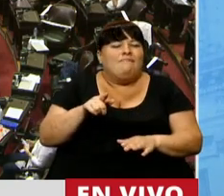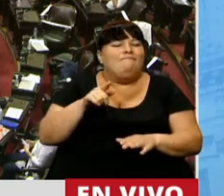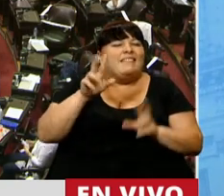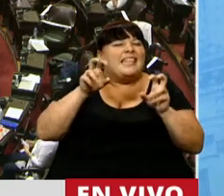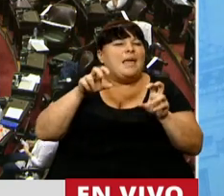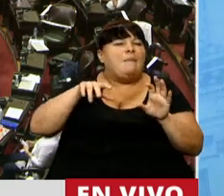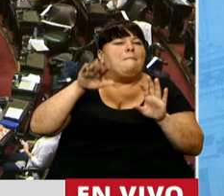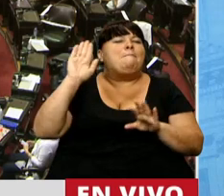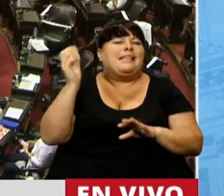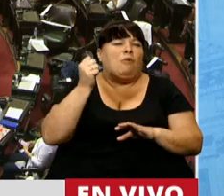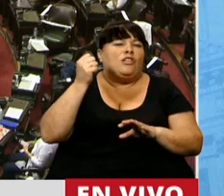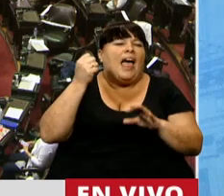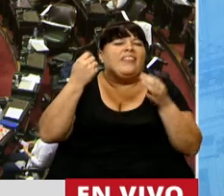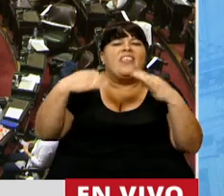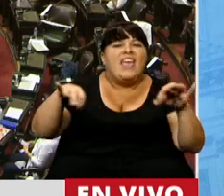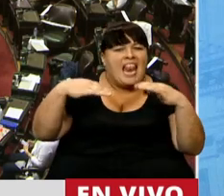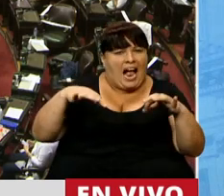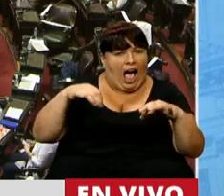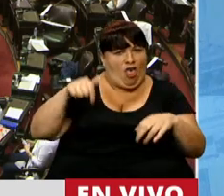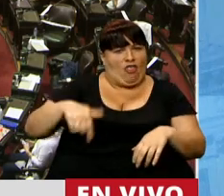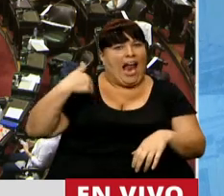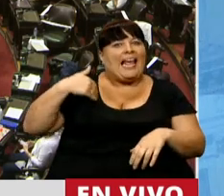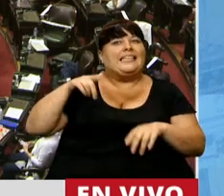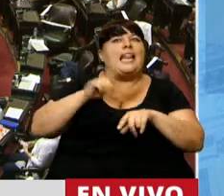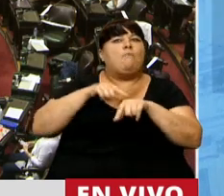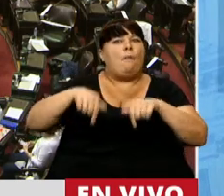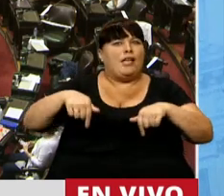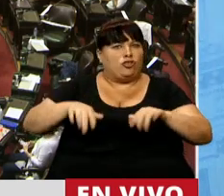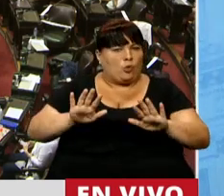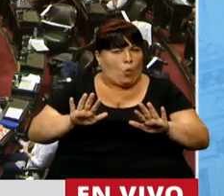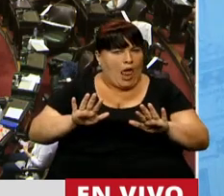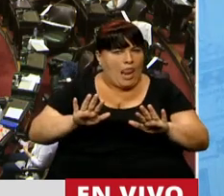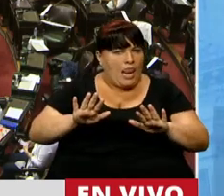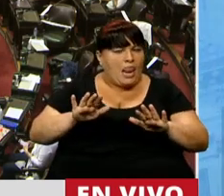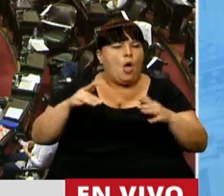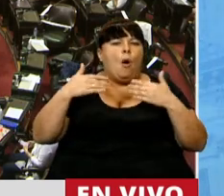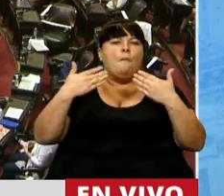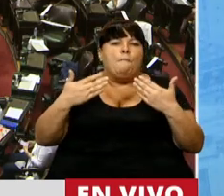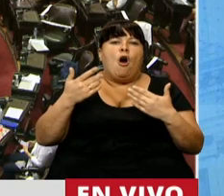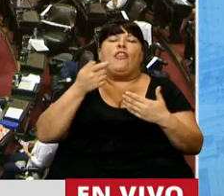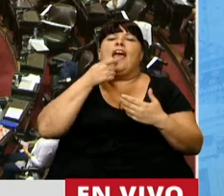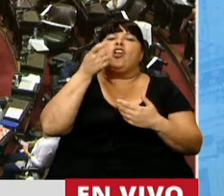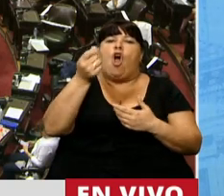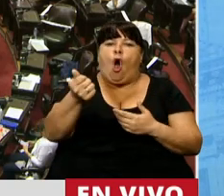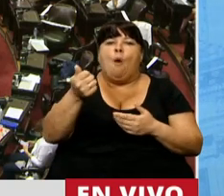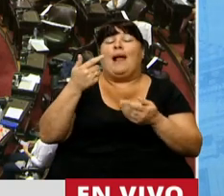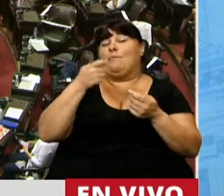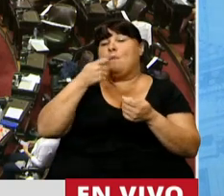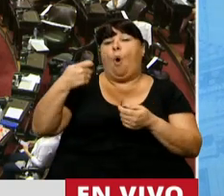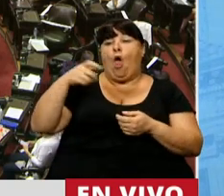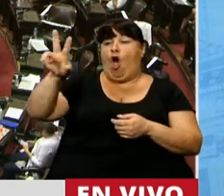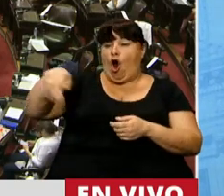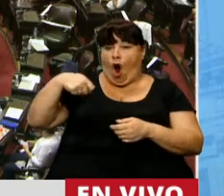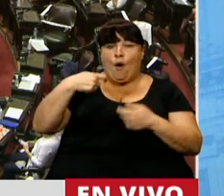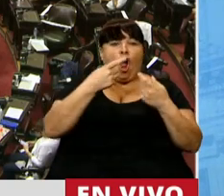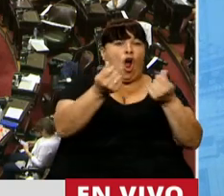es el tema más sensible de la Argentina actual. La capacidad de compra del ingreso de los jubilados